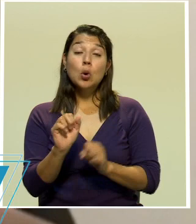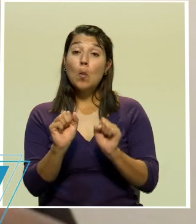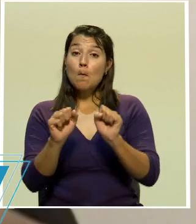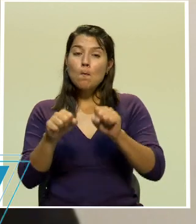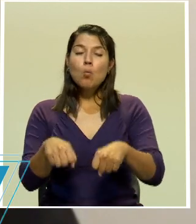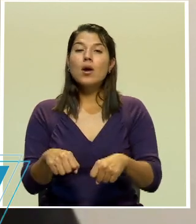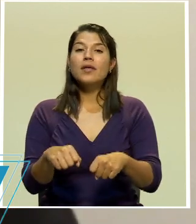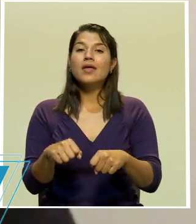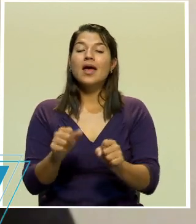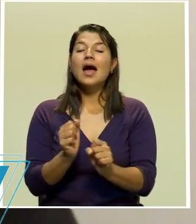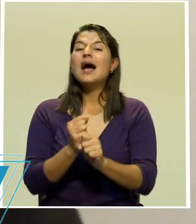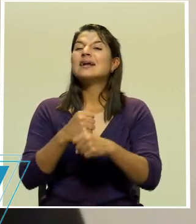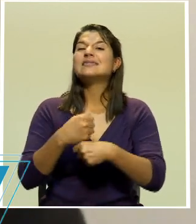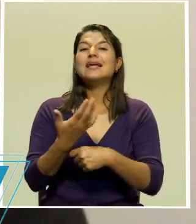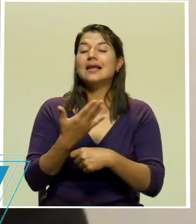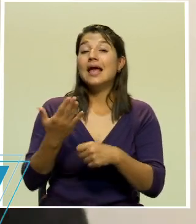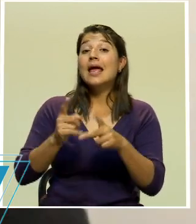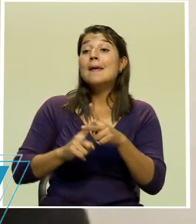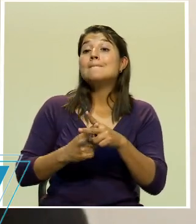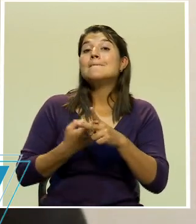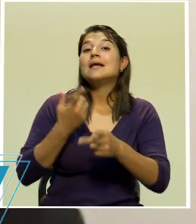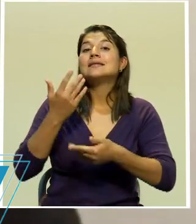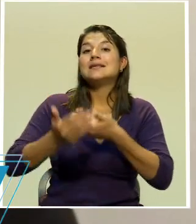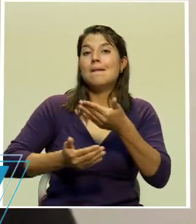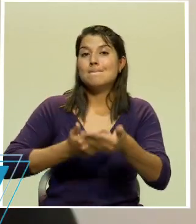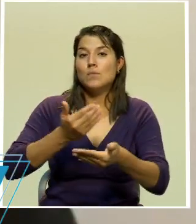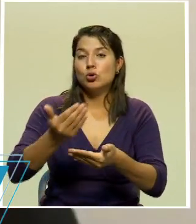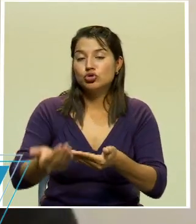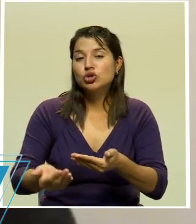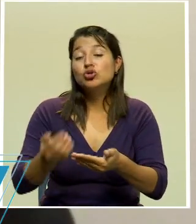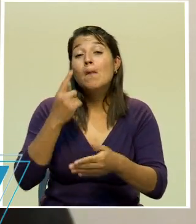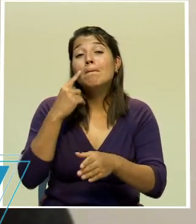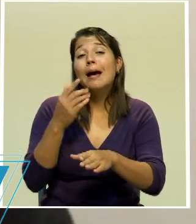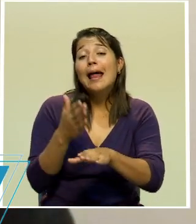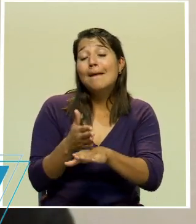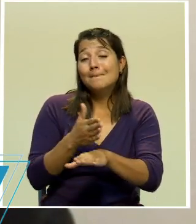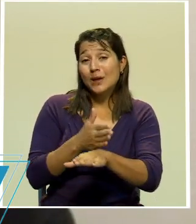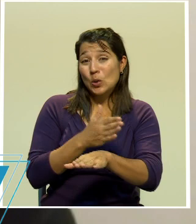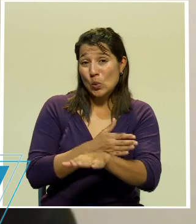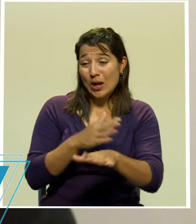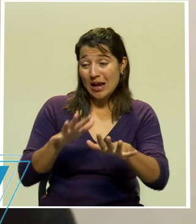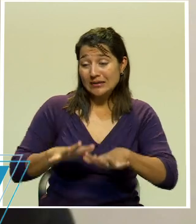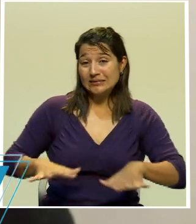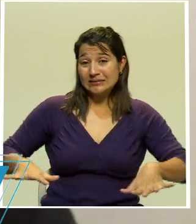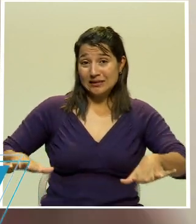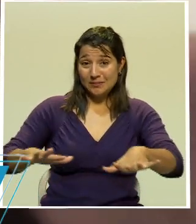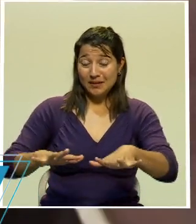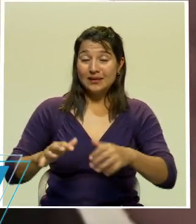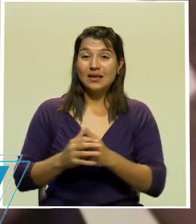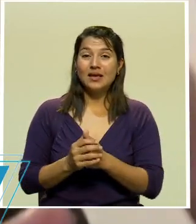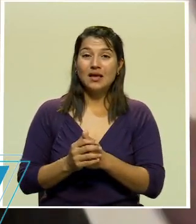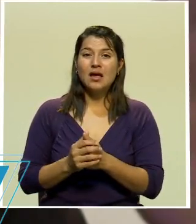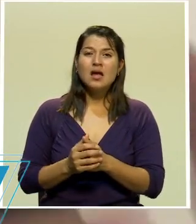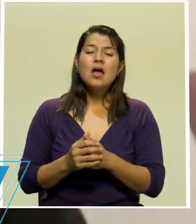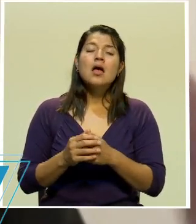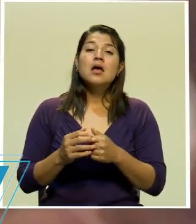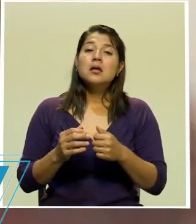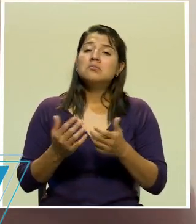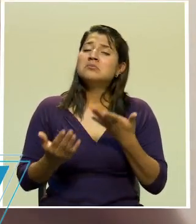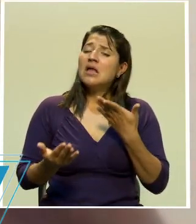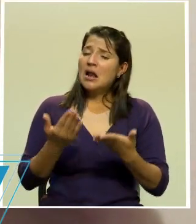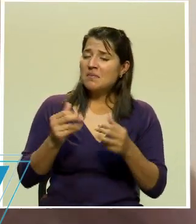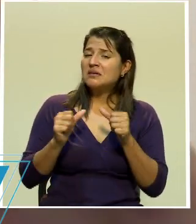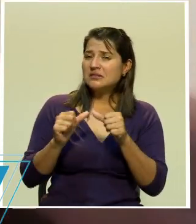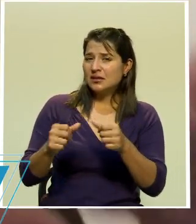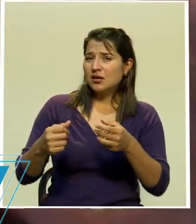llevar un poco a que empiece ese proceso de sanación del que hablaba Joe Biden. La polarización se va a mantener ahí y yo